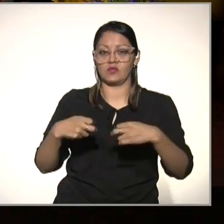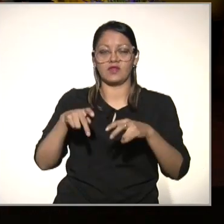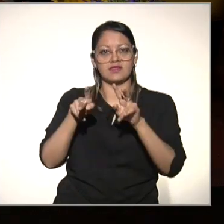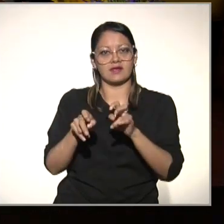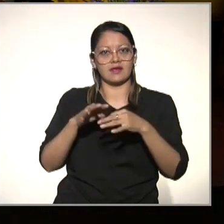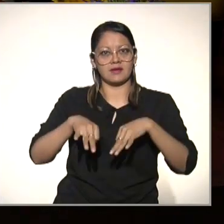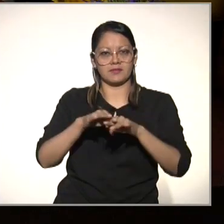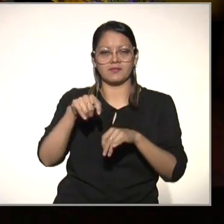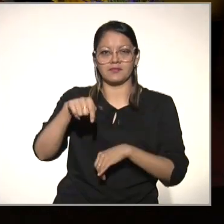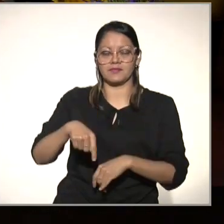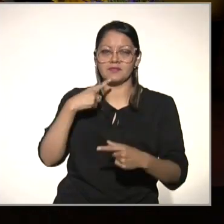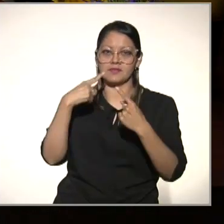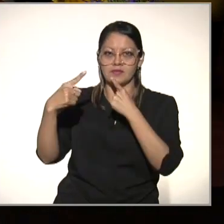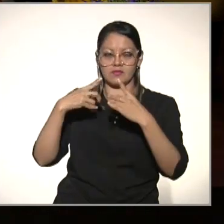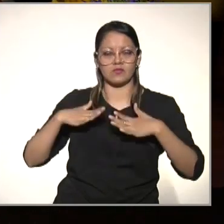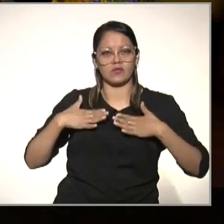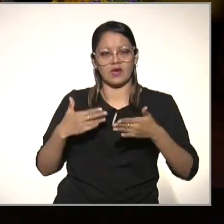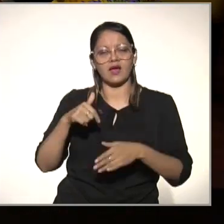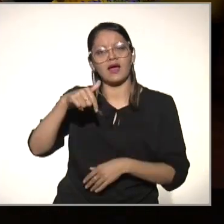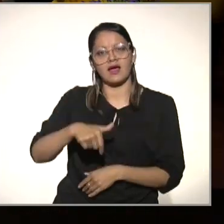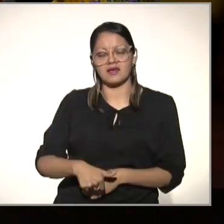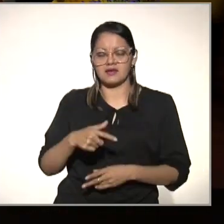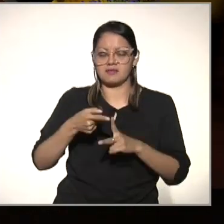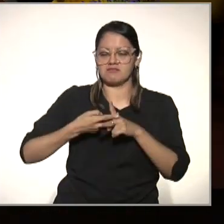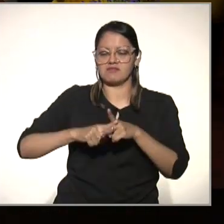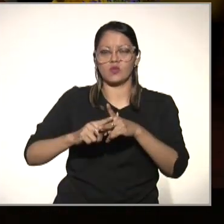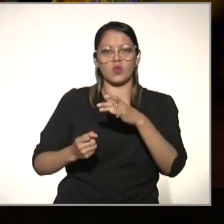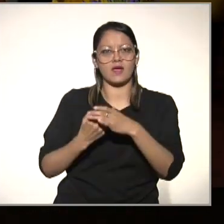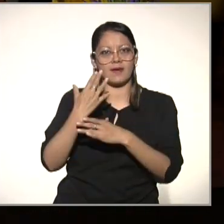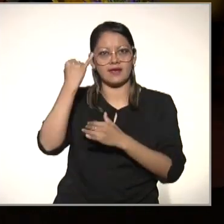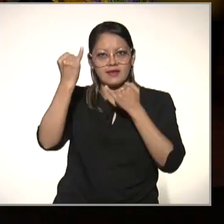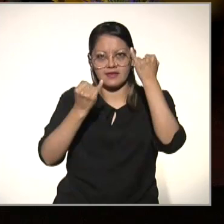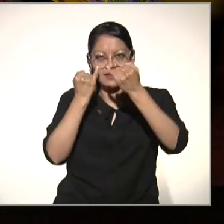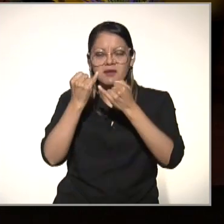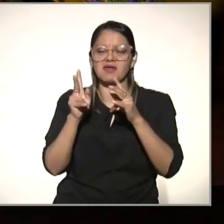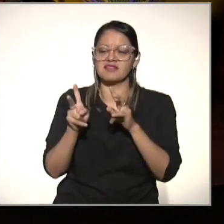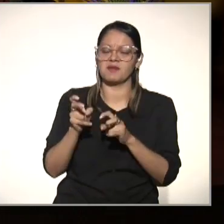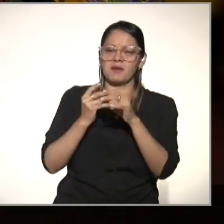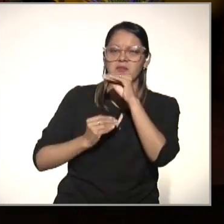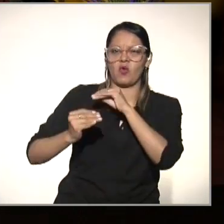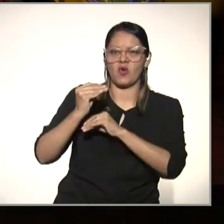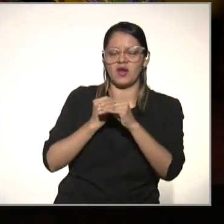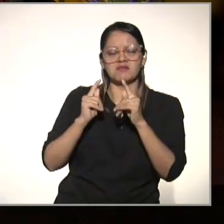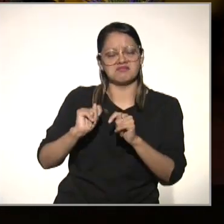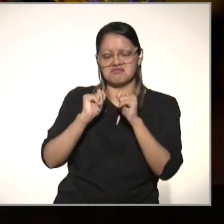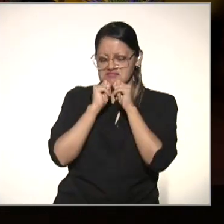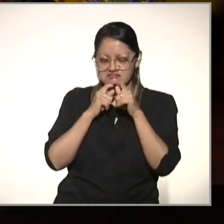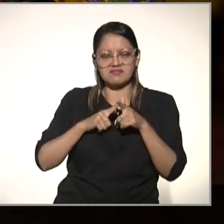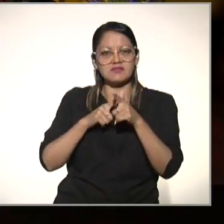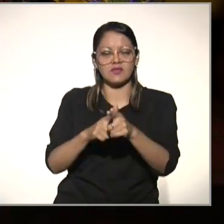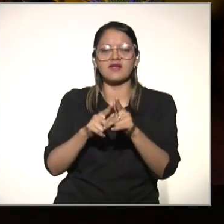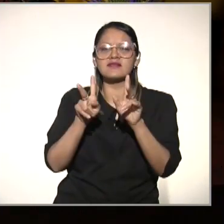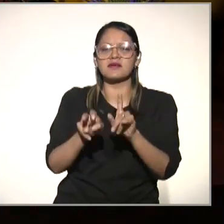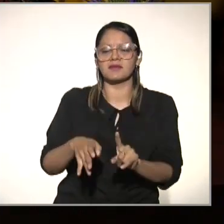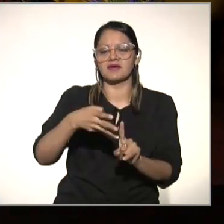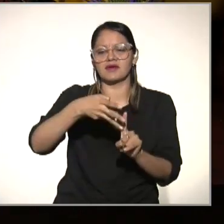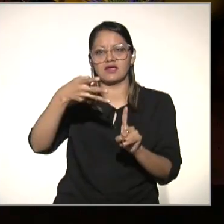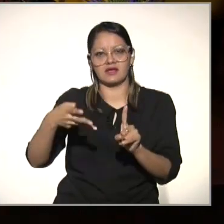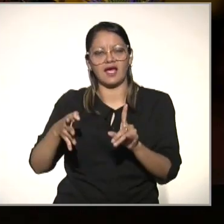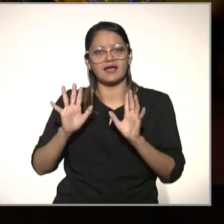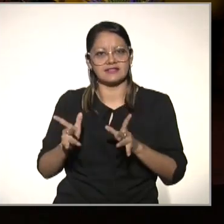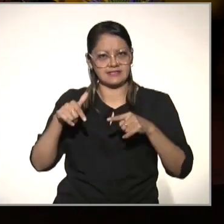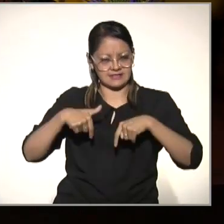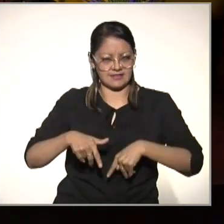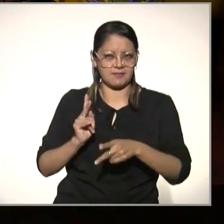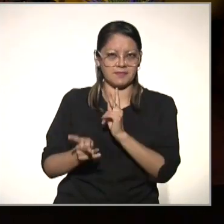en Confianza es un programa que se encarga, que está a la vanguardia, que ponemos temas que son polémicos. Y justamente cuando hablamos de la diversidad sexual, ya lo hemos dicho aquí